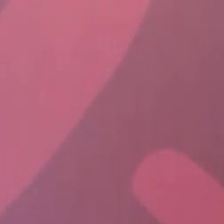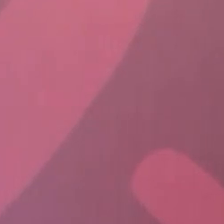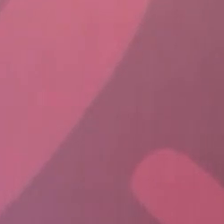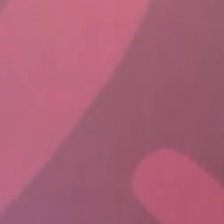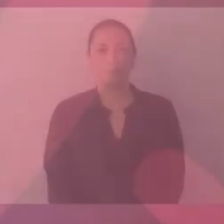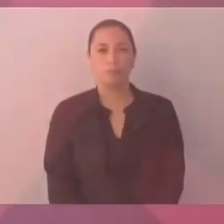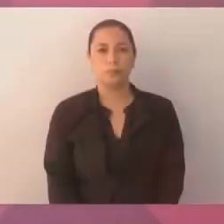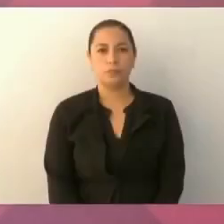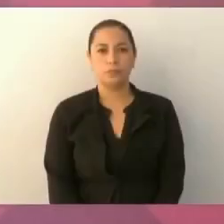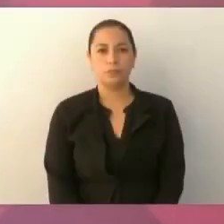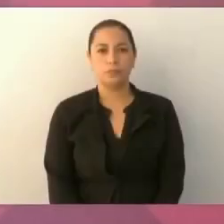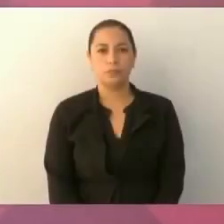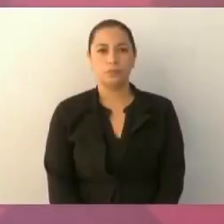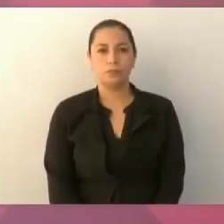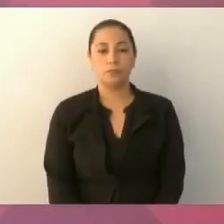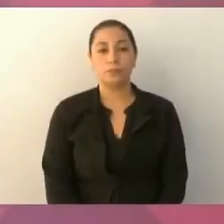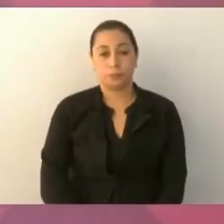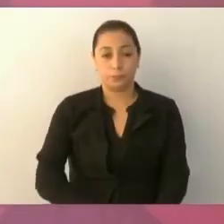técnicos,